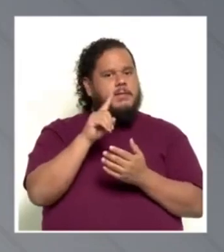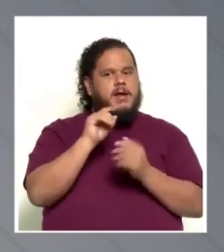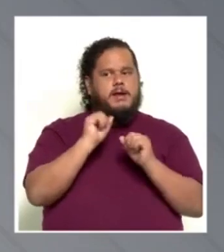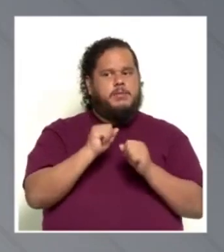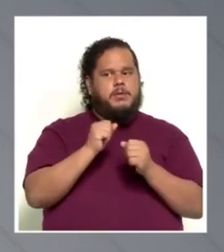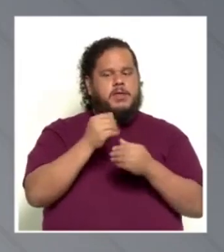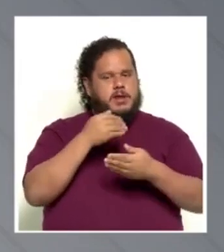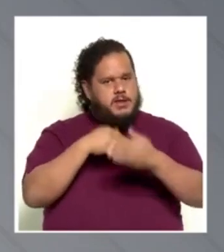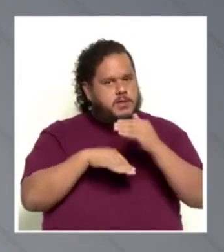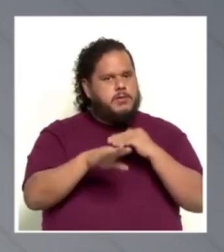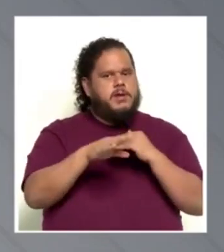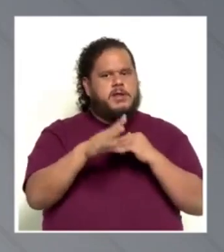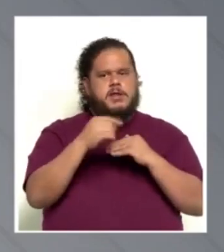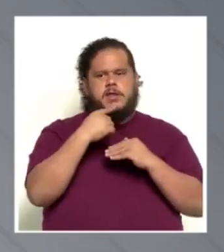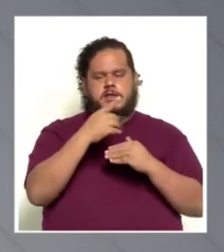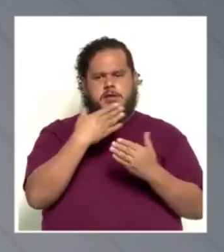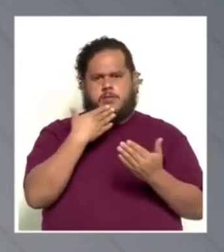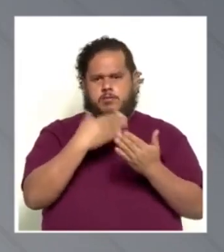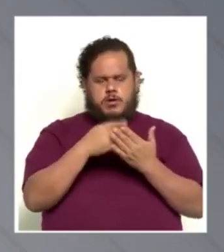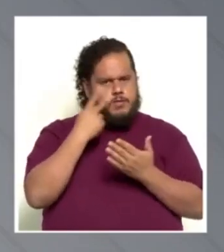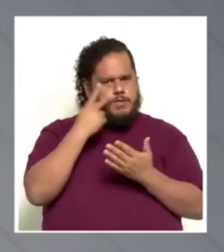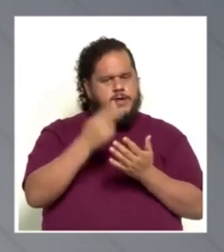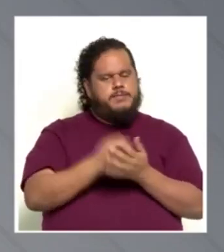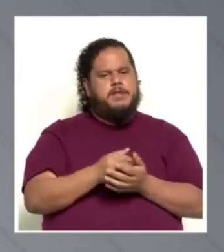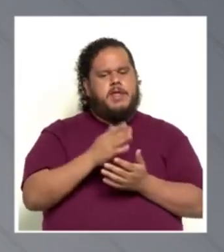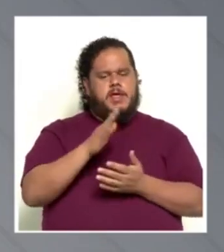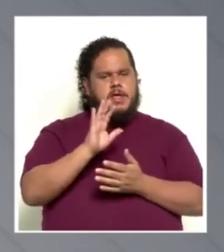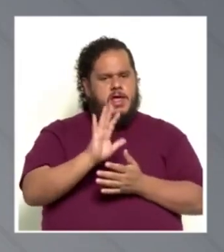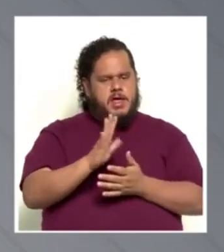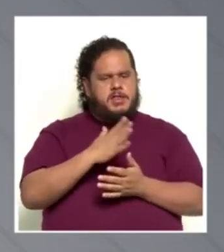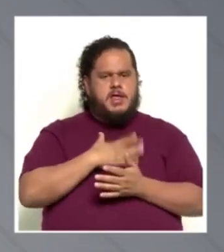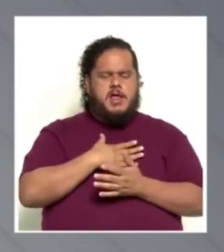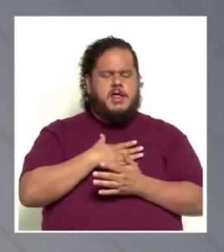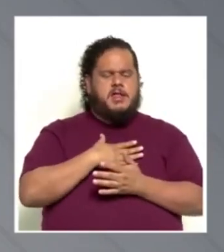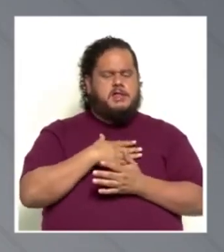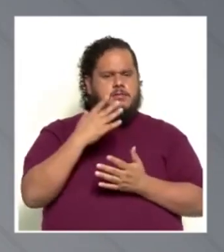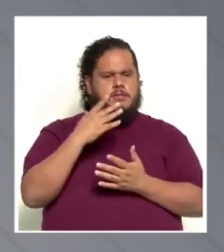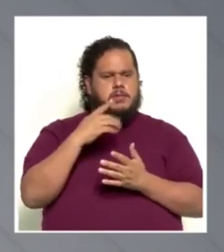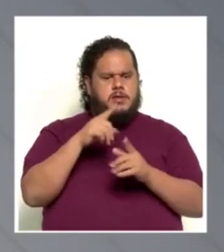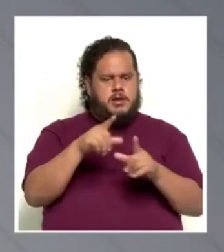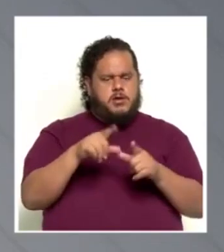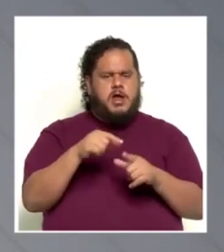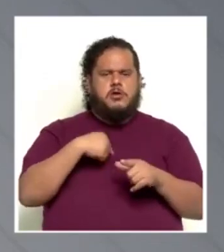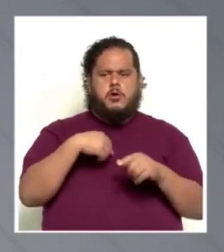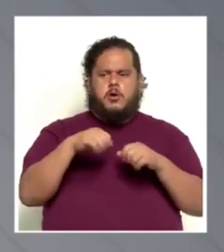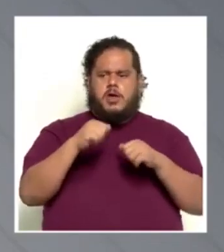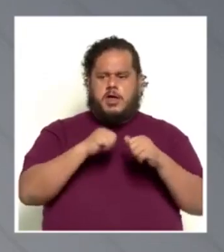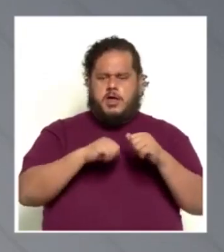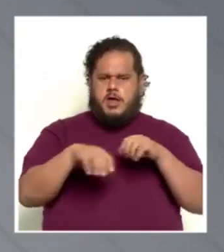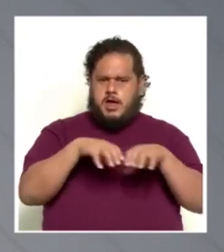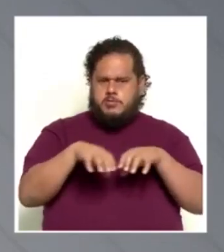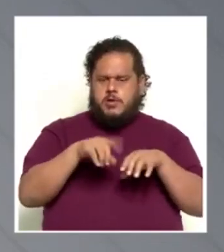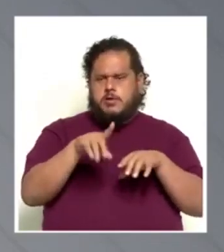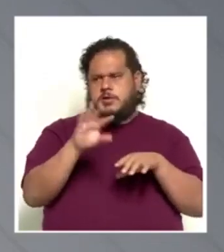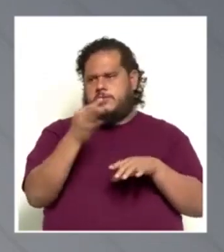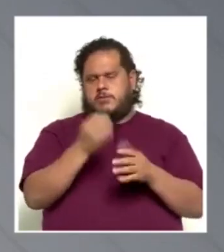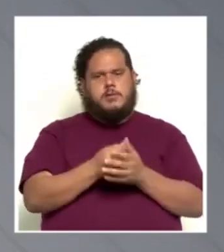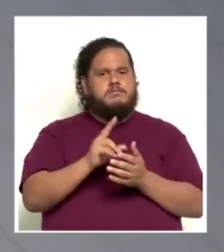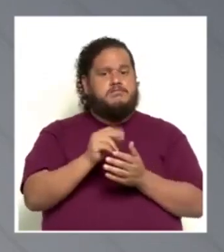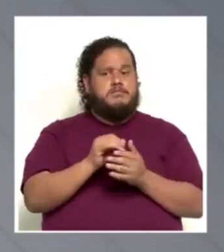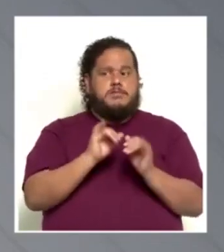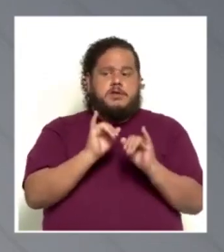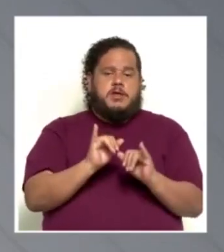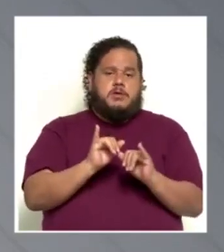poder devolver y decir, bueno, miren, esta es mi posición, yo he actuado de esta manera, etcétera. Se